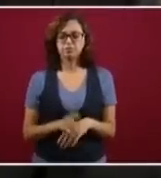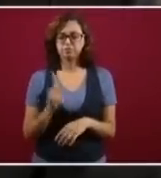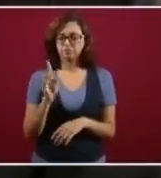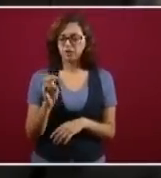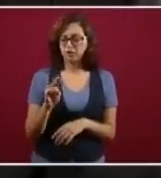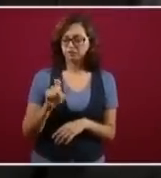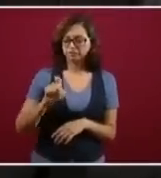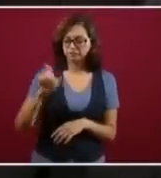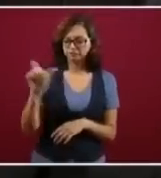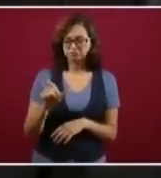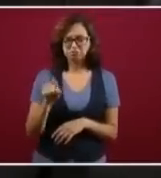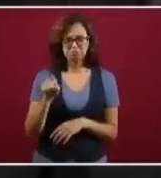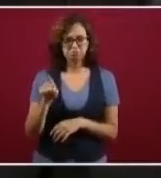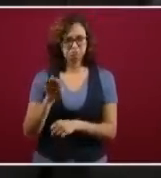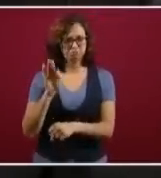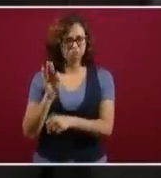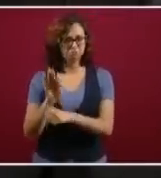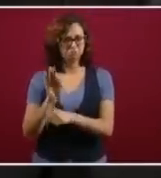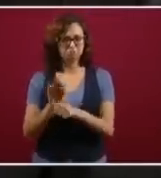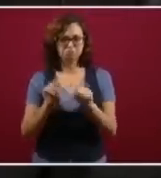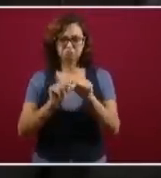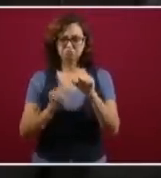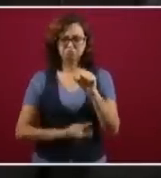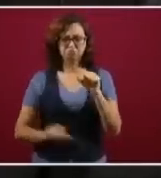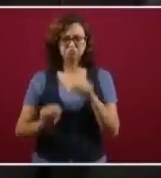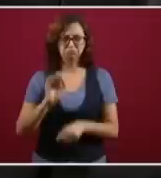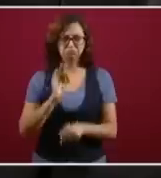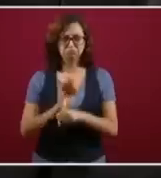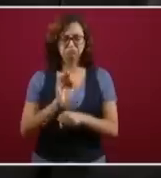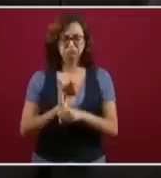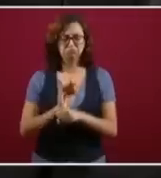mal, que la nación no se perjudique